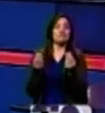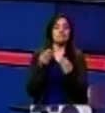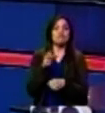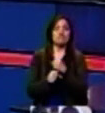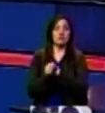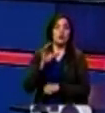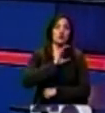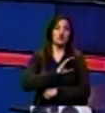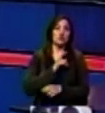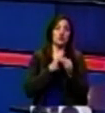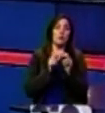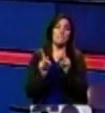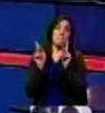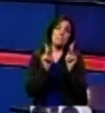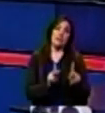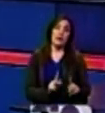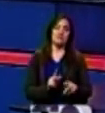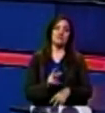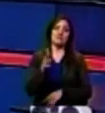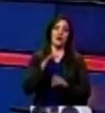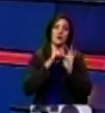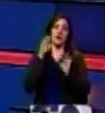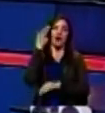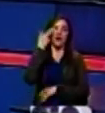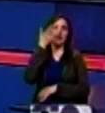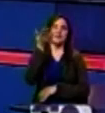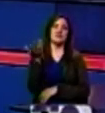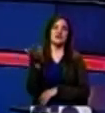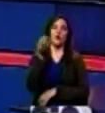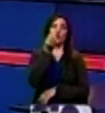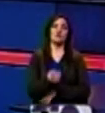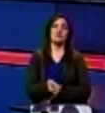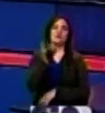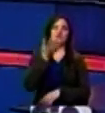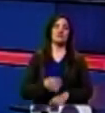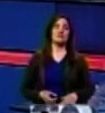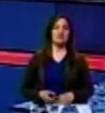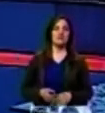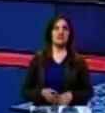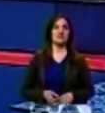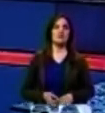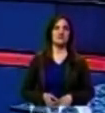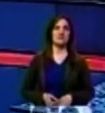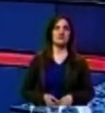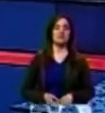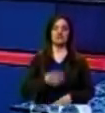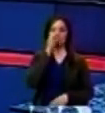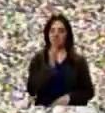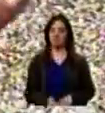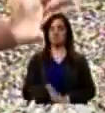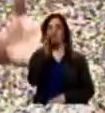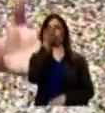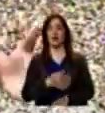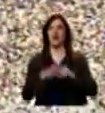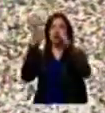año, el municipio de Quito tiene un plan y Helen Quiñones nos cuenta de qué se trata. Helen, muy buen día. ¿Qué tal? Buenos días también para ustedes. Pues pasó